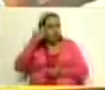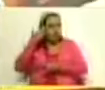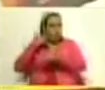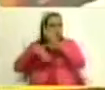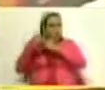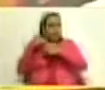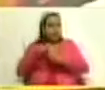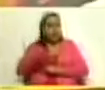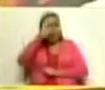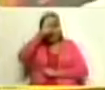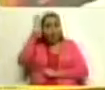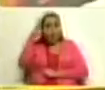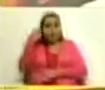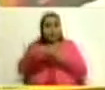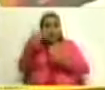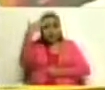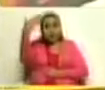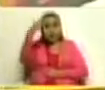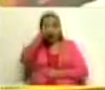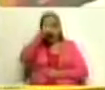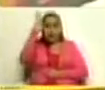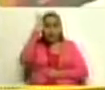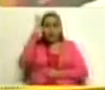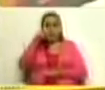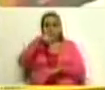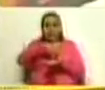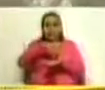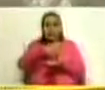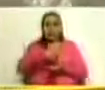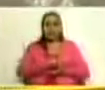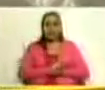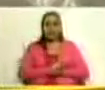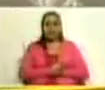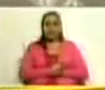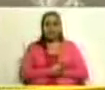Cabello Rondón. Vamos a darle un saludo a Diosdado.